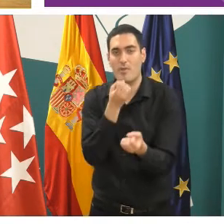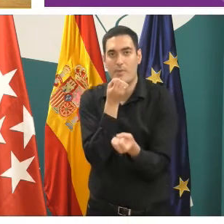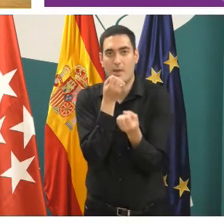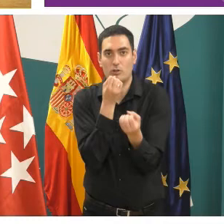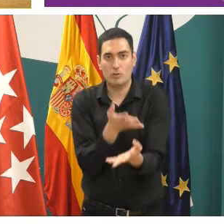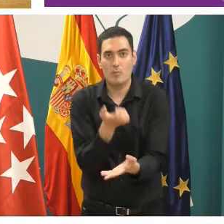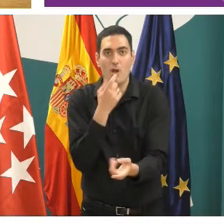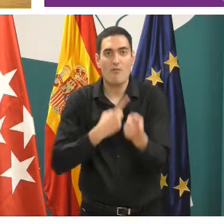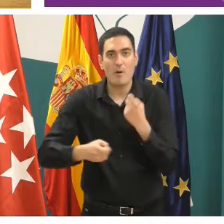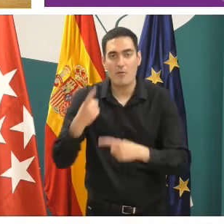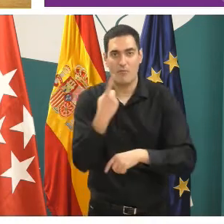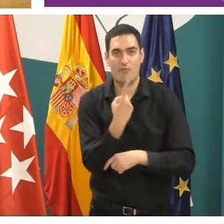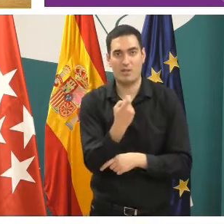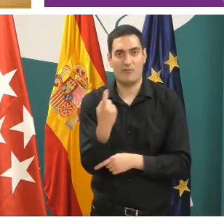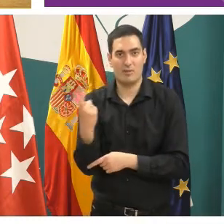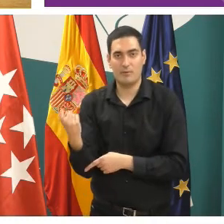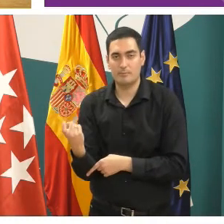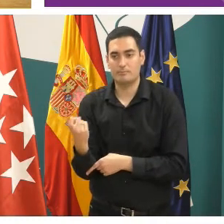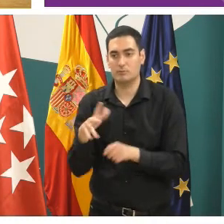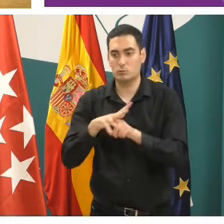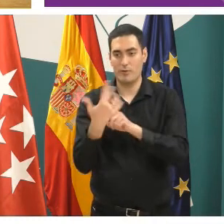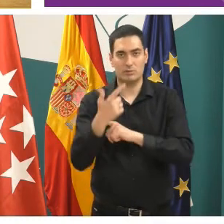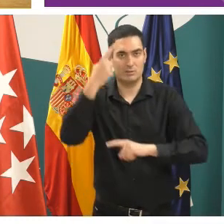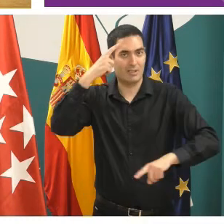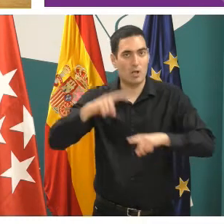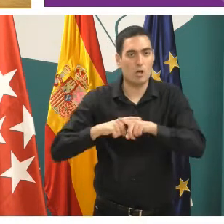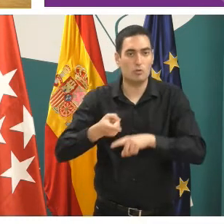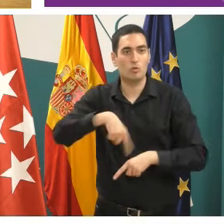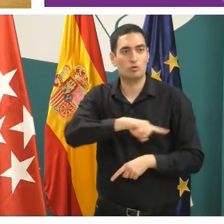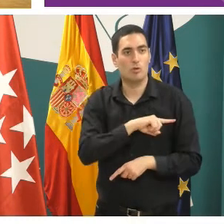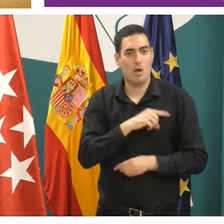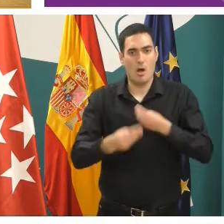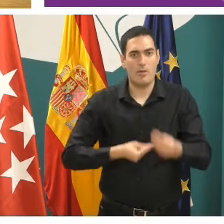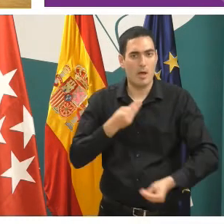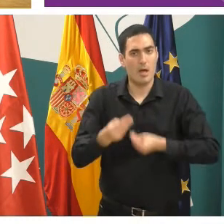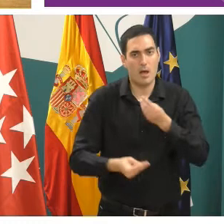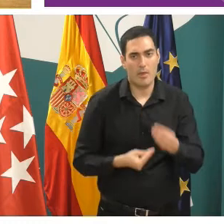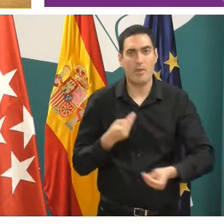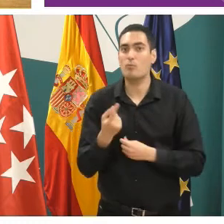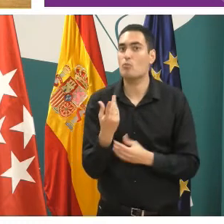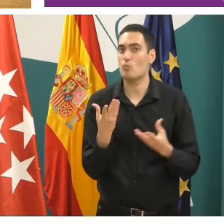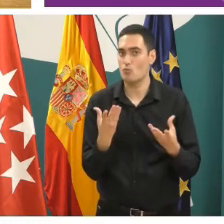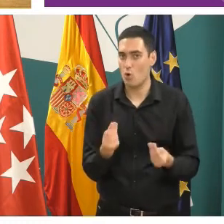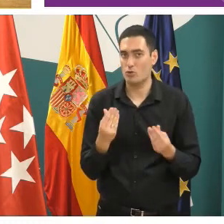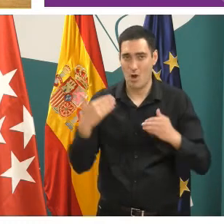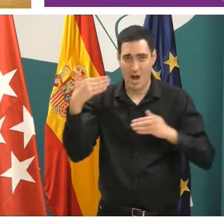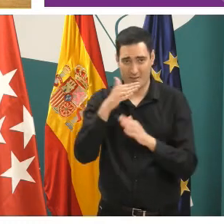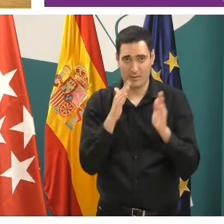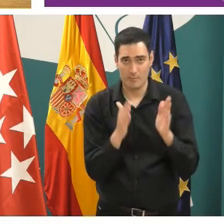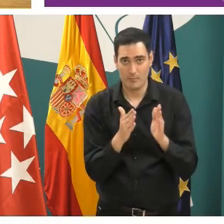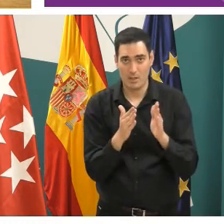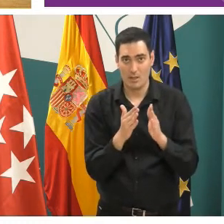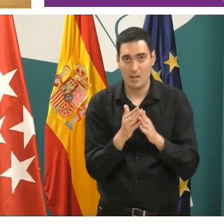y una falta de información, ¿no?, por la desesperación psicológica. Aquí nosotros tenemos mucho que hacer en esa atención. Por la falta de